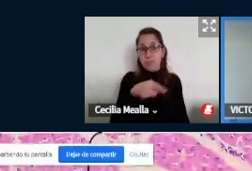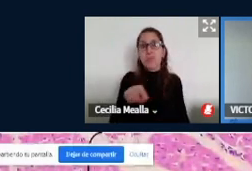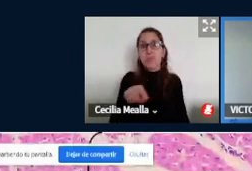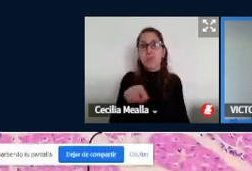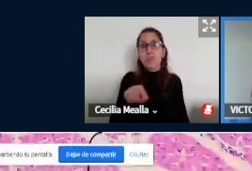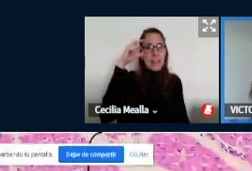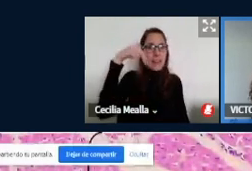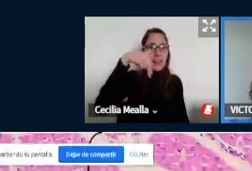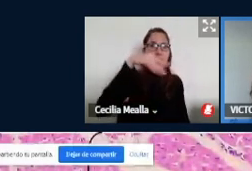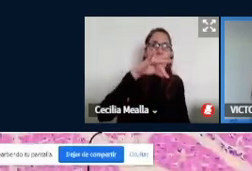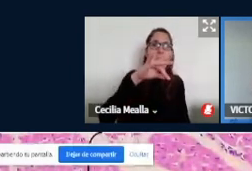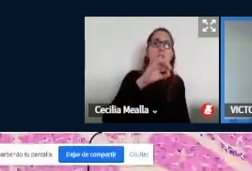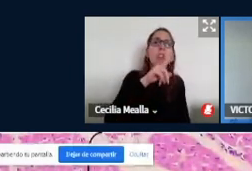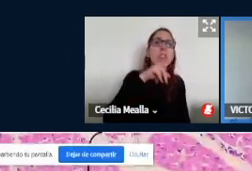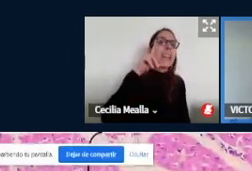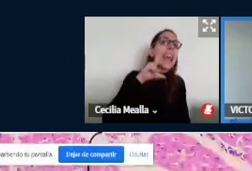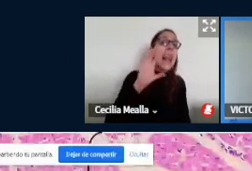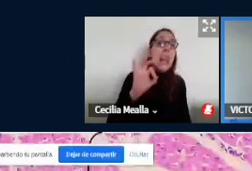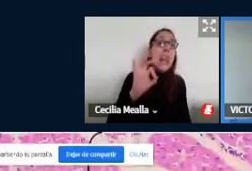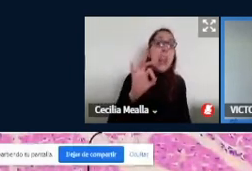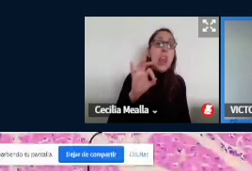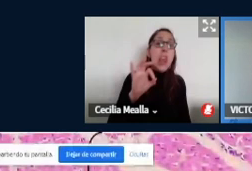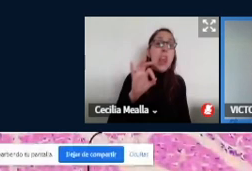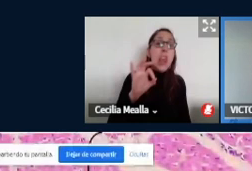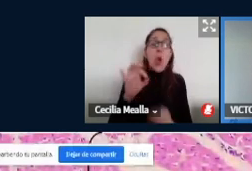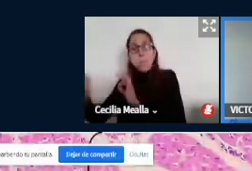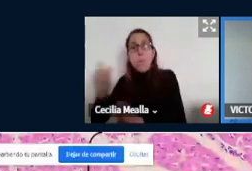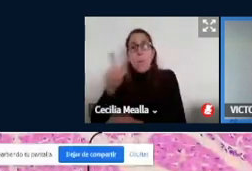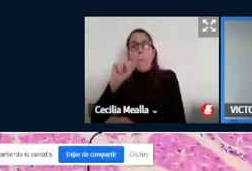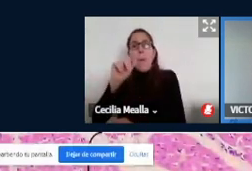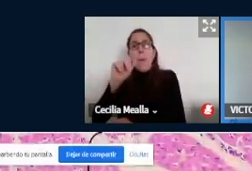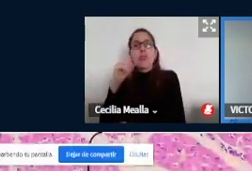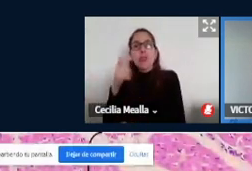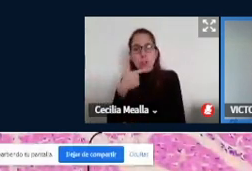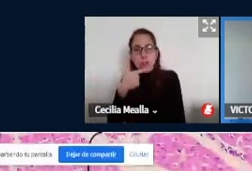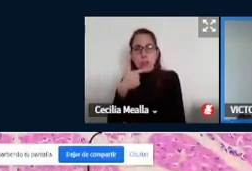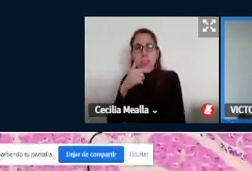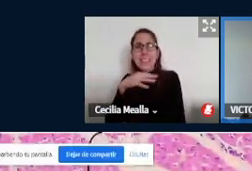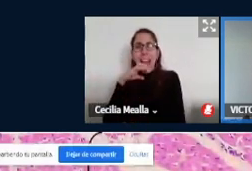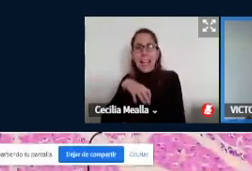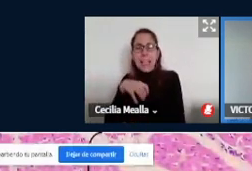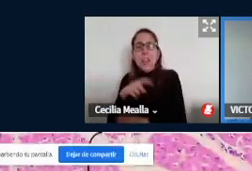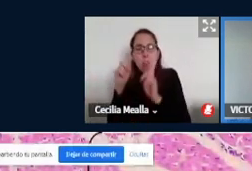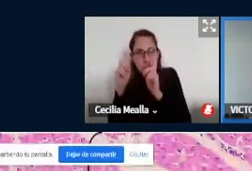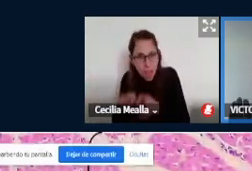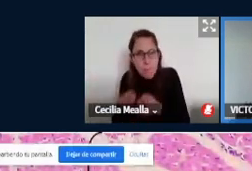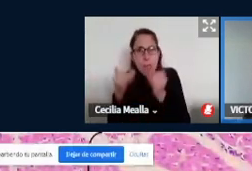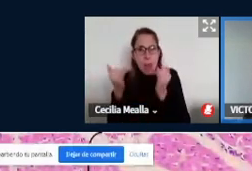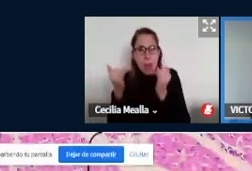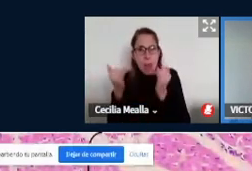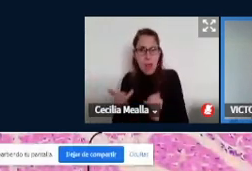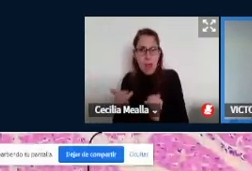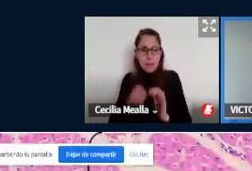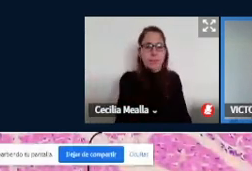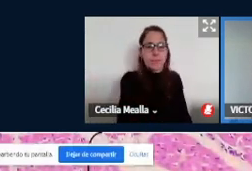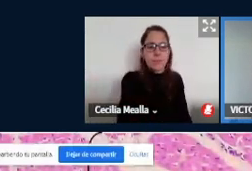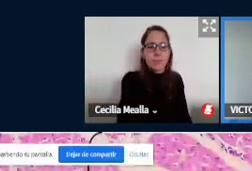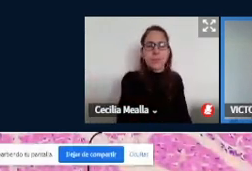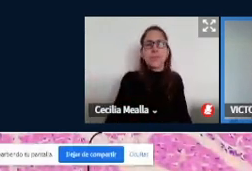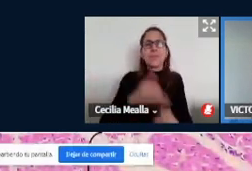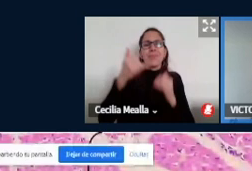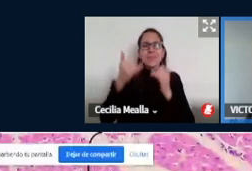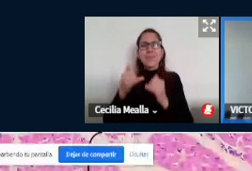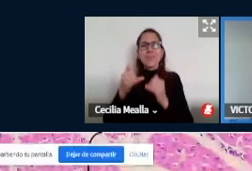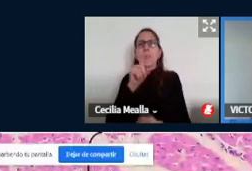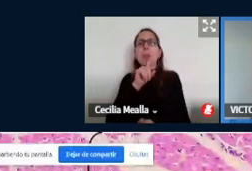sanguíneos también tenemos este endotelio en esa túnica íntima, ¿sí? La túnica